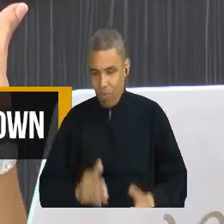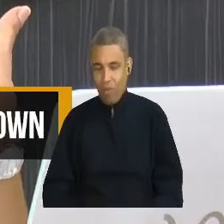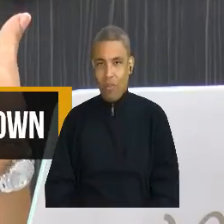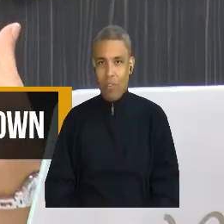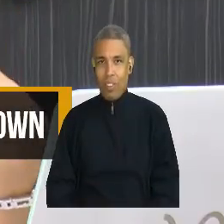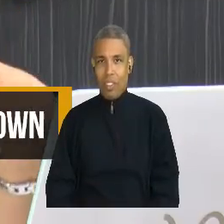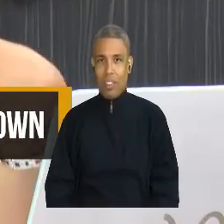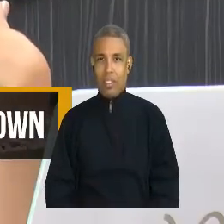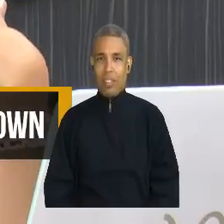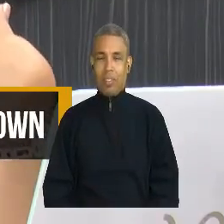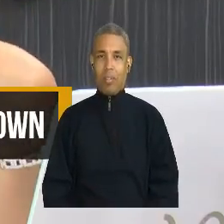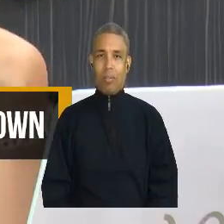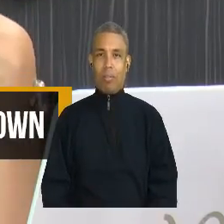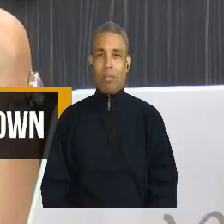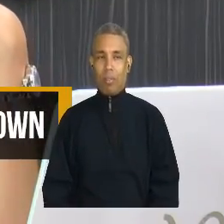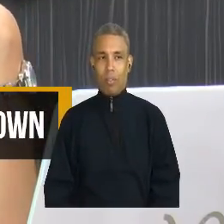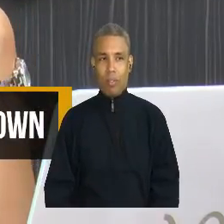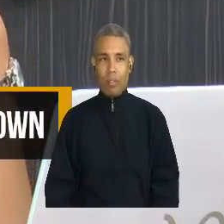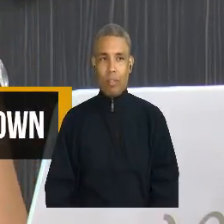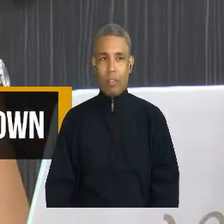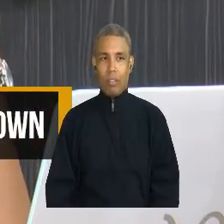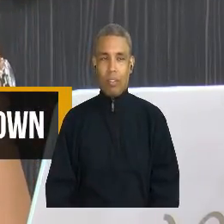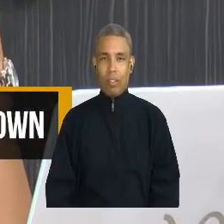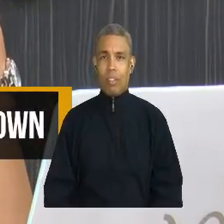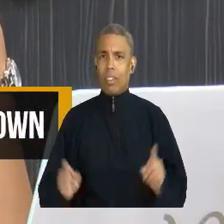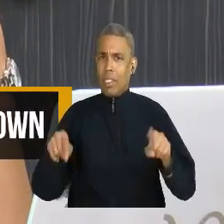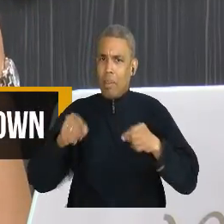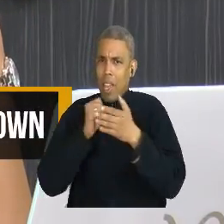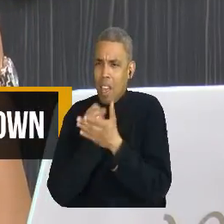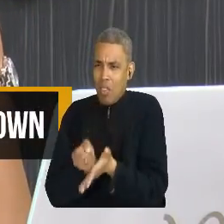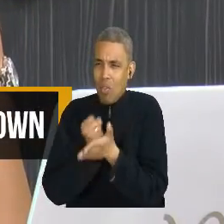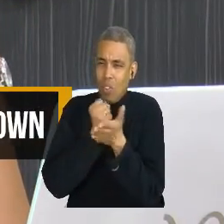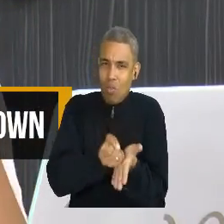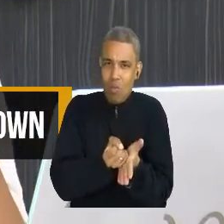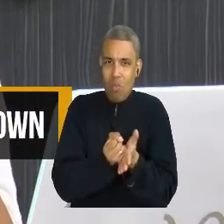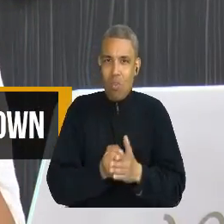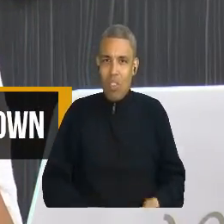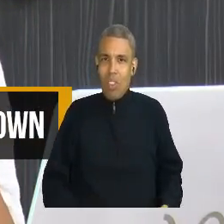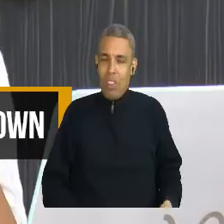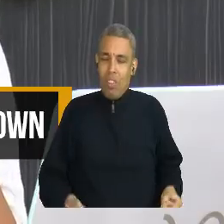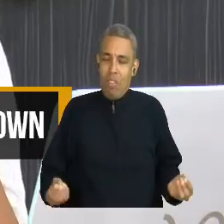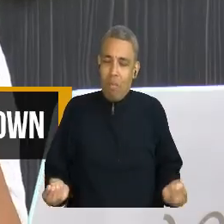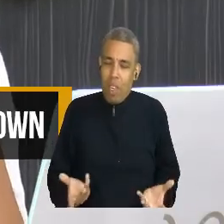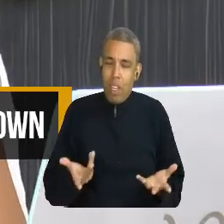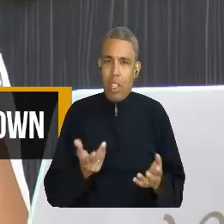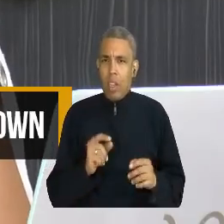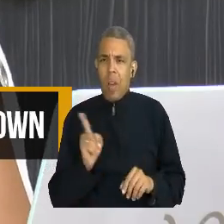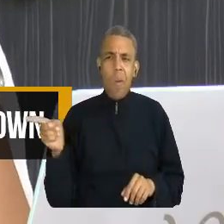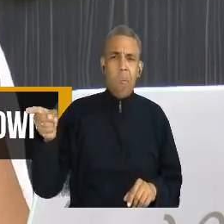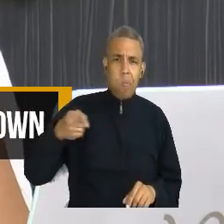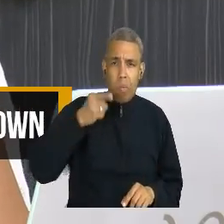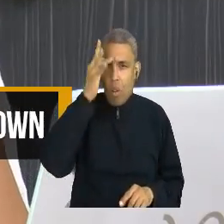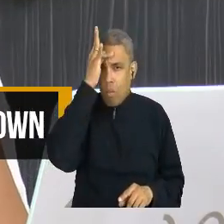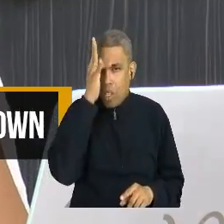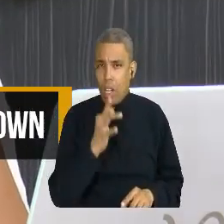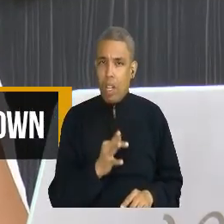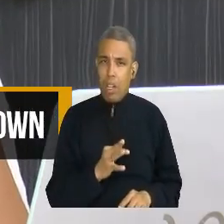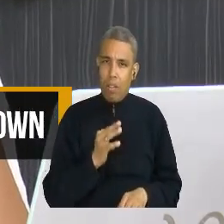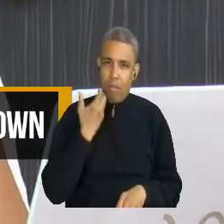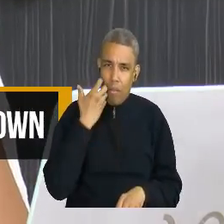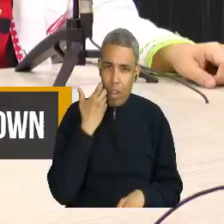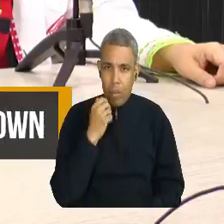la alegría y además de alegría están regalando vida a estas personas que se encuentran muy tristes en las clínicas y hospitales. Muchísimas gracias.